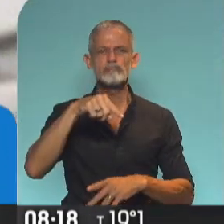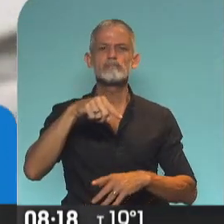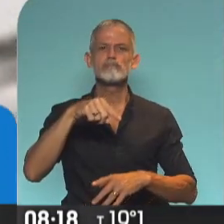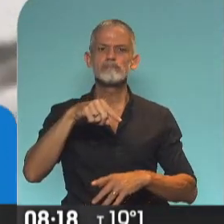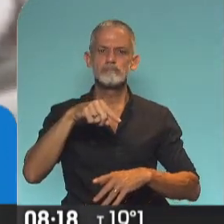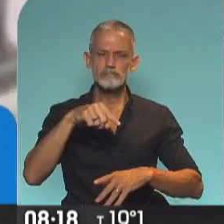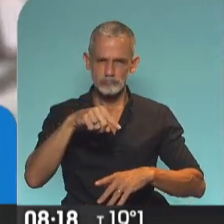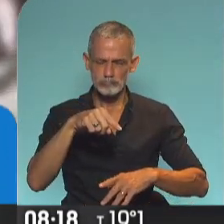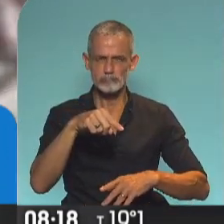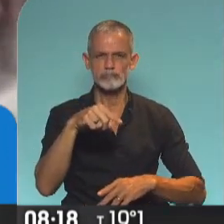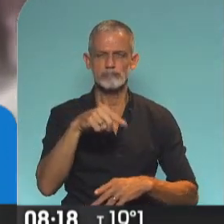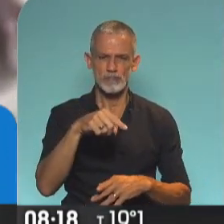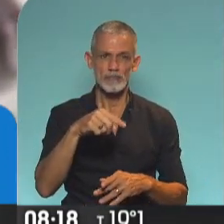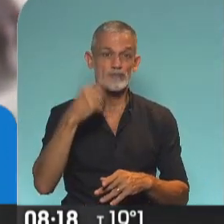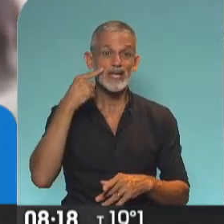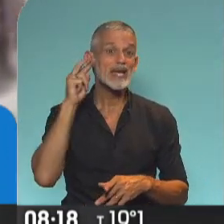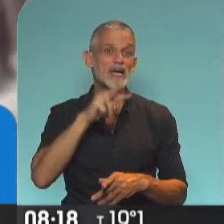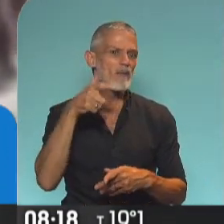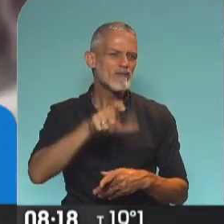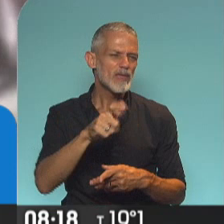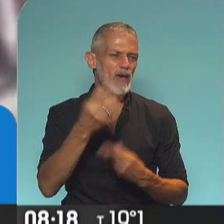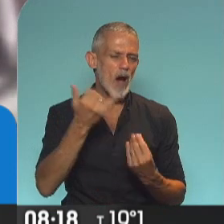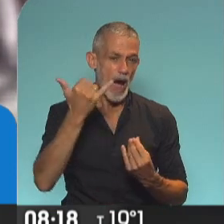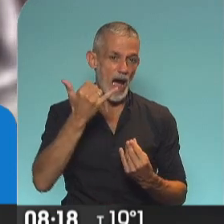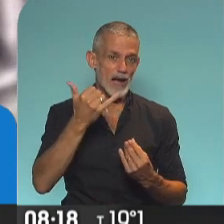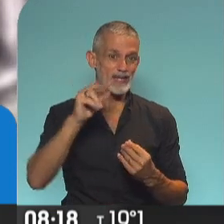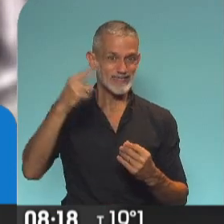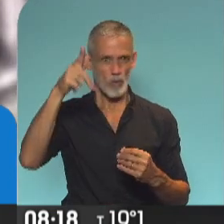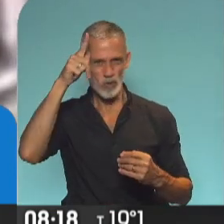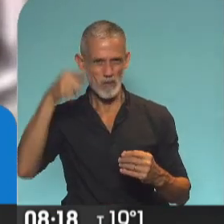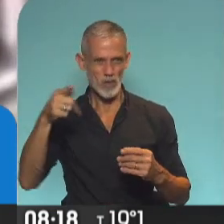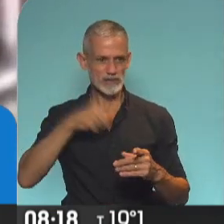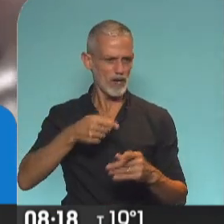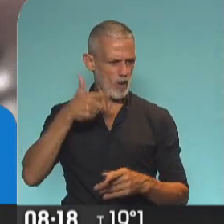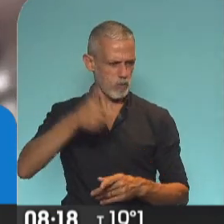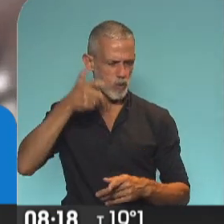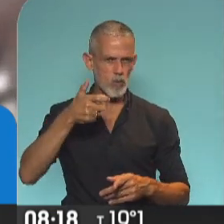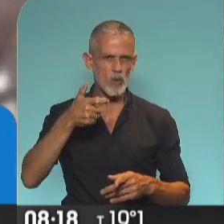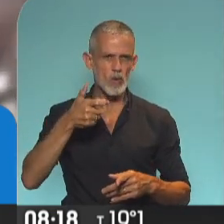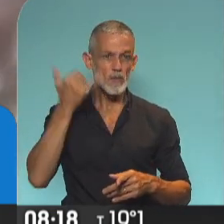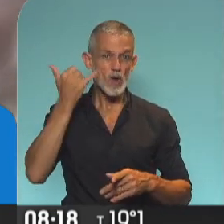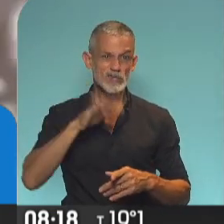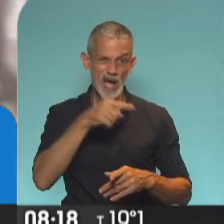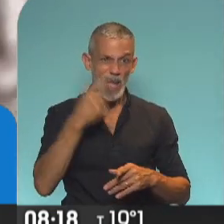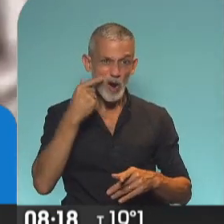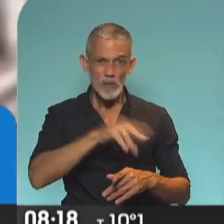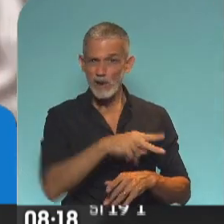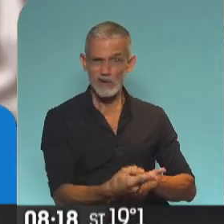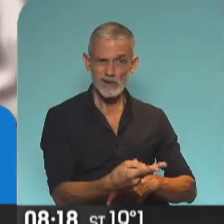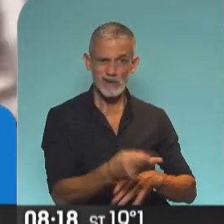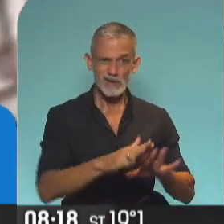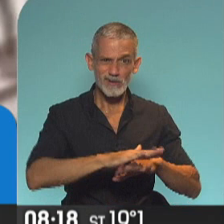ocurrieron los hechos. Las imágenes muestran cómo un segundo policía le dispara al artista callejero cuando este ya se